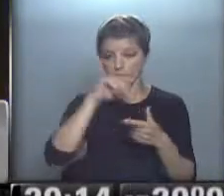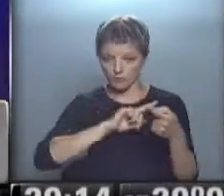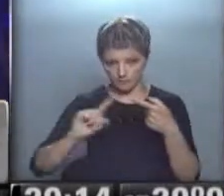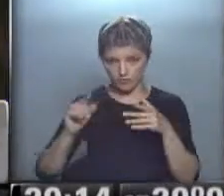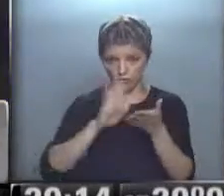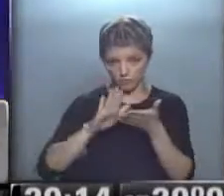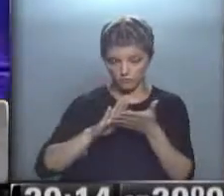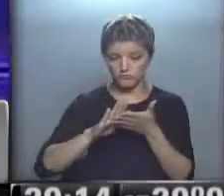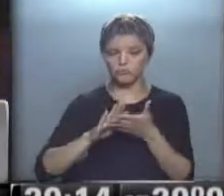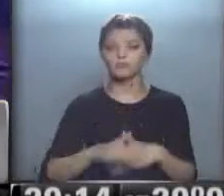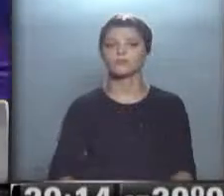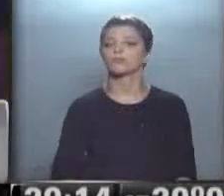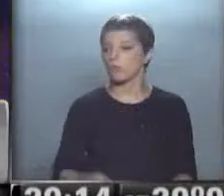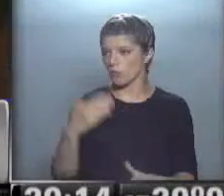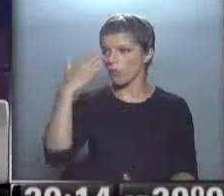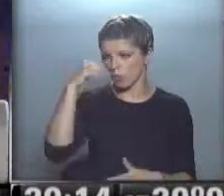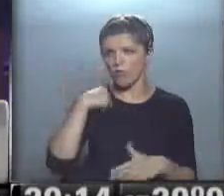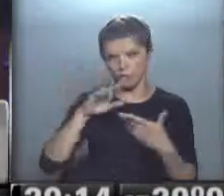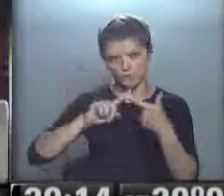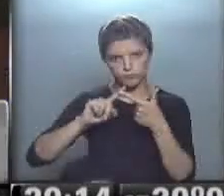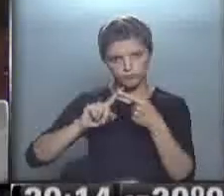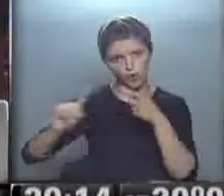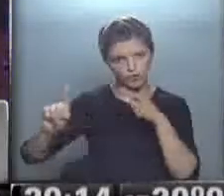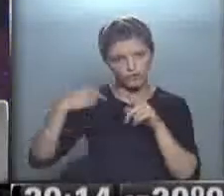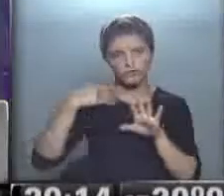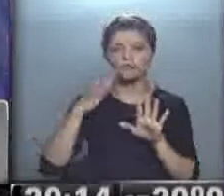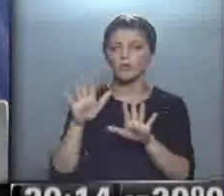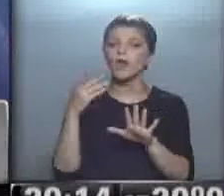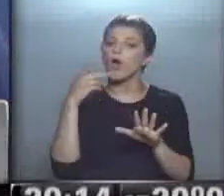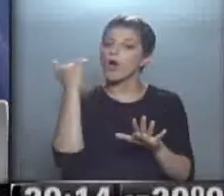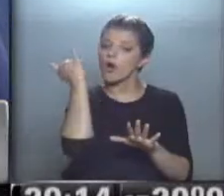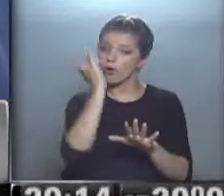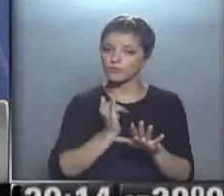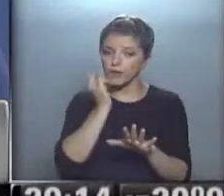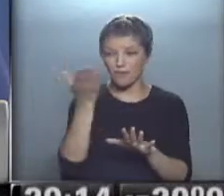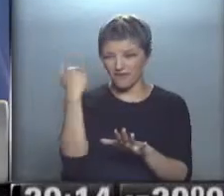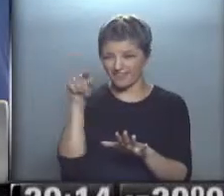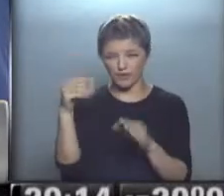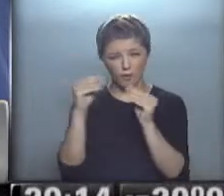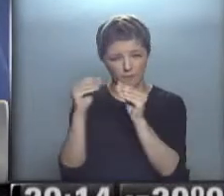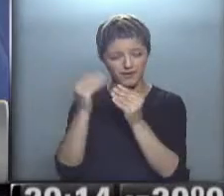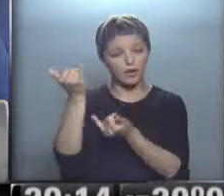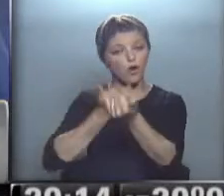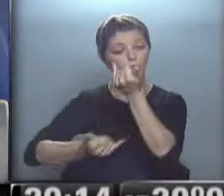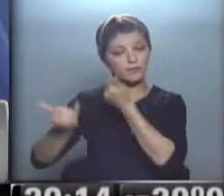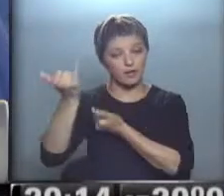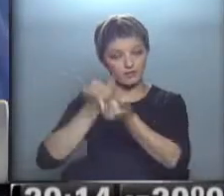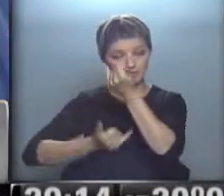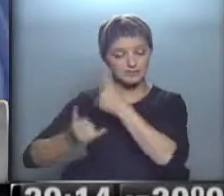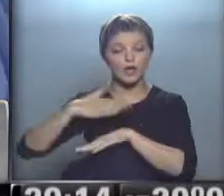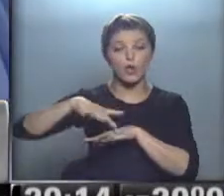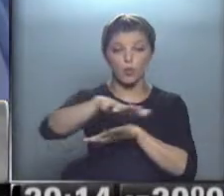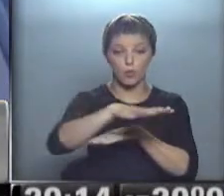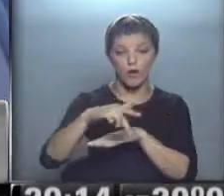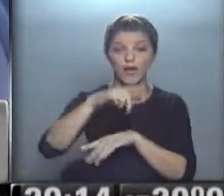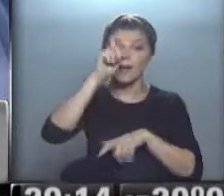quieran. Bueno, minutos, volvemos, claro, a Tortuguitas. Reiteramos entonces lo que nos adelantaba Leila Aydar. Desde el móvil, los rehenes